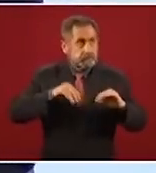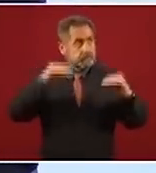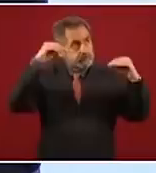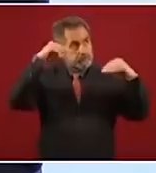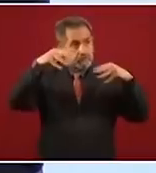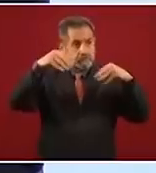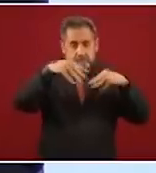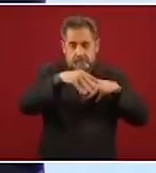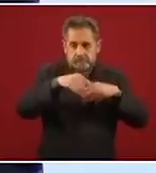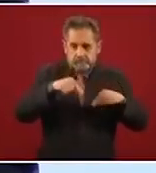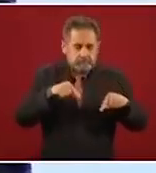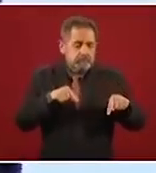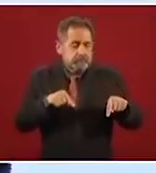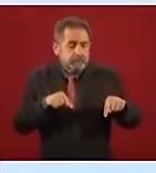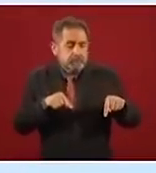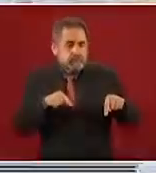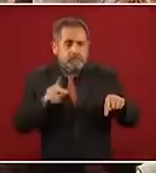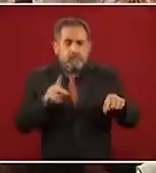sin